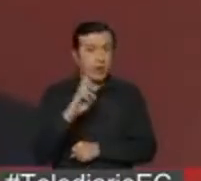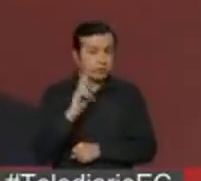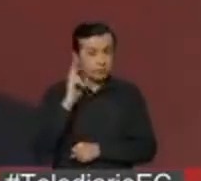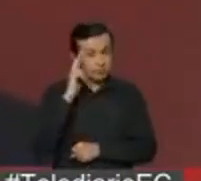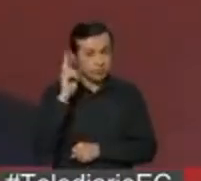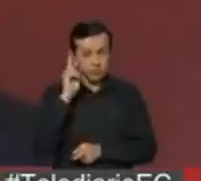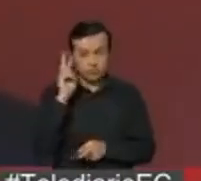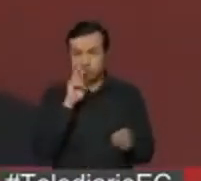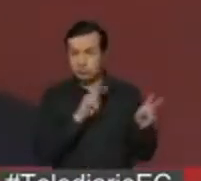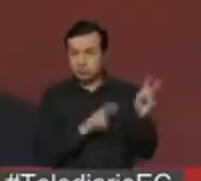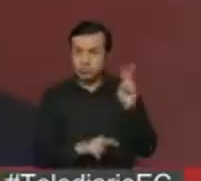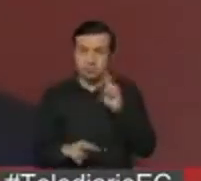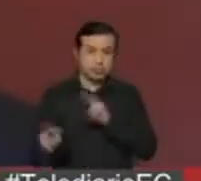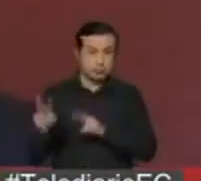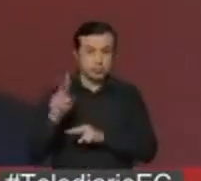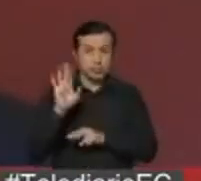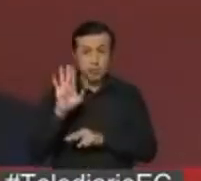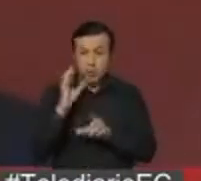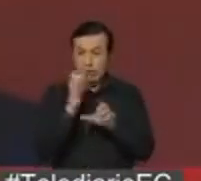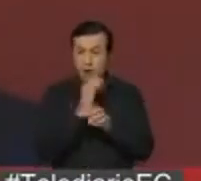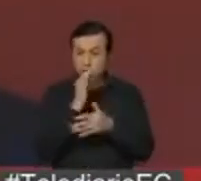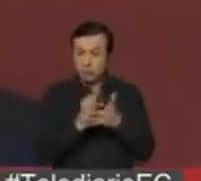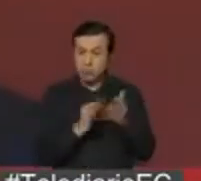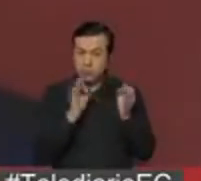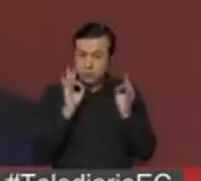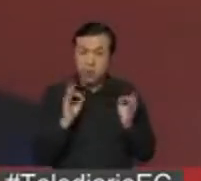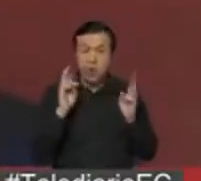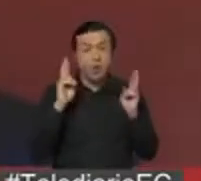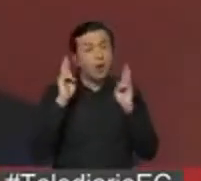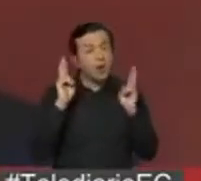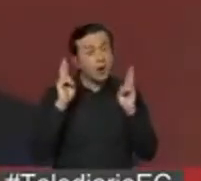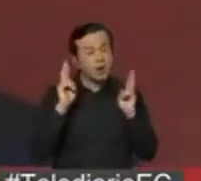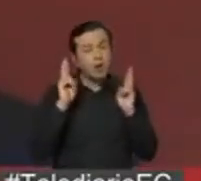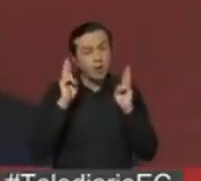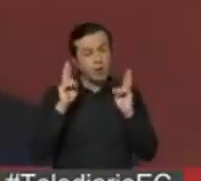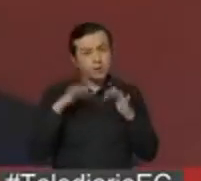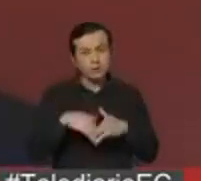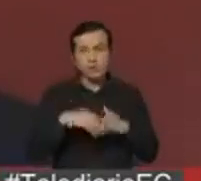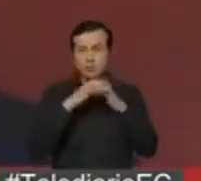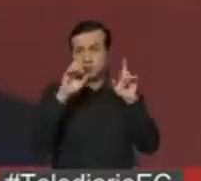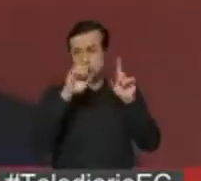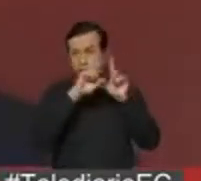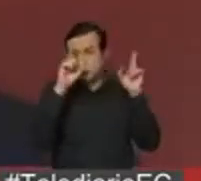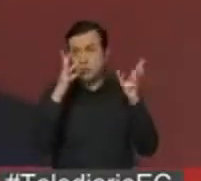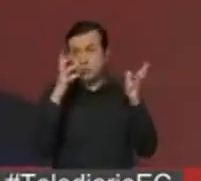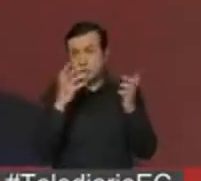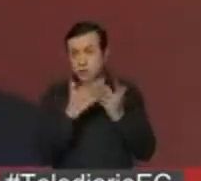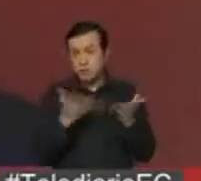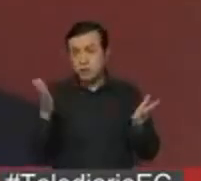el escenario, hagan bien los números, y ojalá puedan reactivar la compañía. Es el deseo, creo